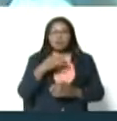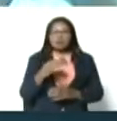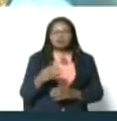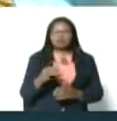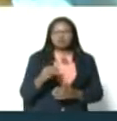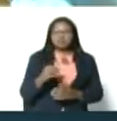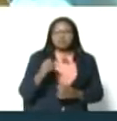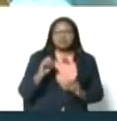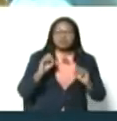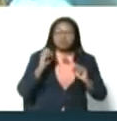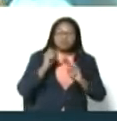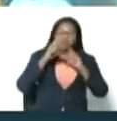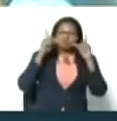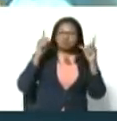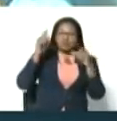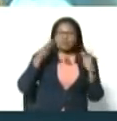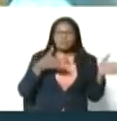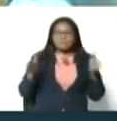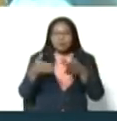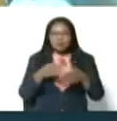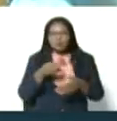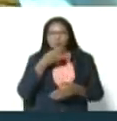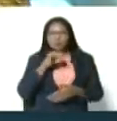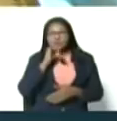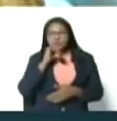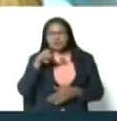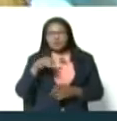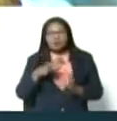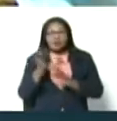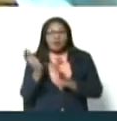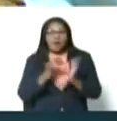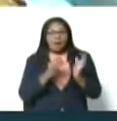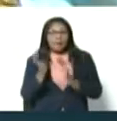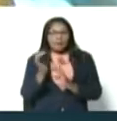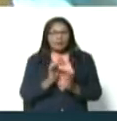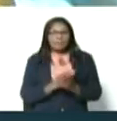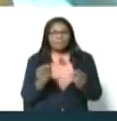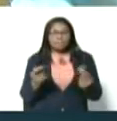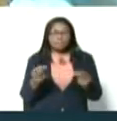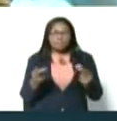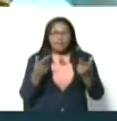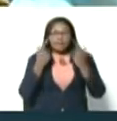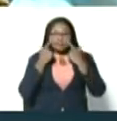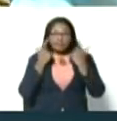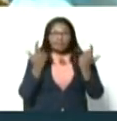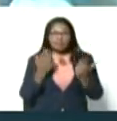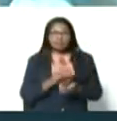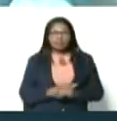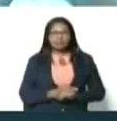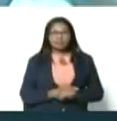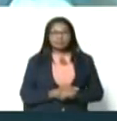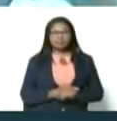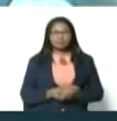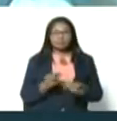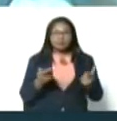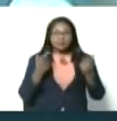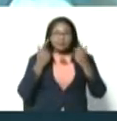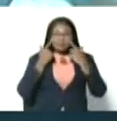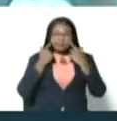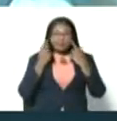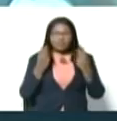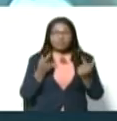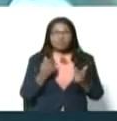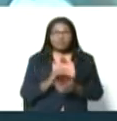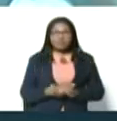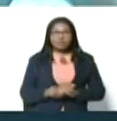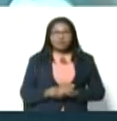para marzo. Hay buenas sorpresas para abril. Pendiente. ¿Qué me tienes ahí? Pendiente, pendiente. Mira,